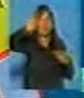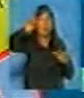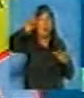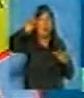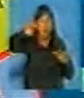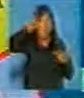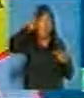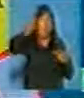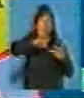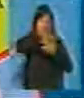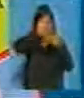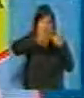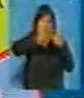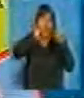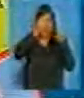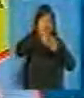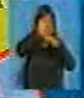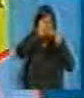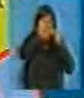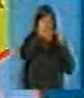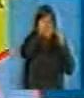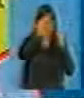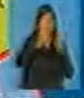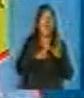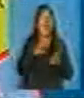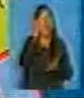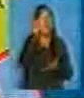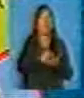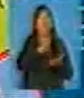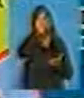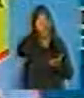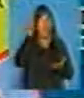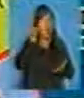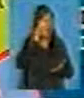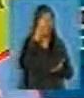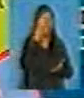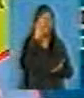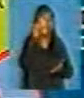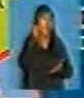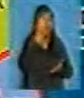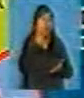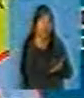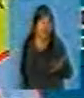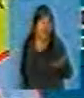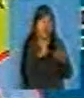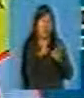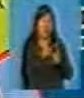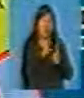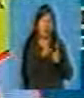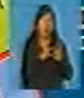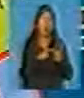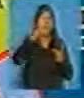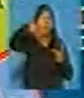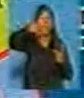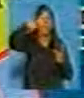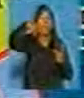el Frente Justicialista. Y para diputados nacionales, Gabriela Burgos del Frente Jujeño Cambiemos y Osmar Monaldi, que es del